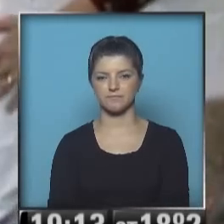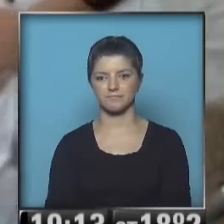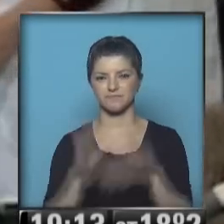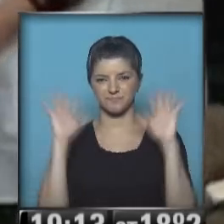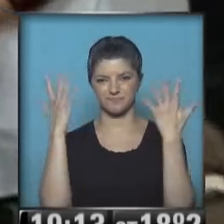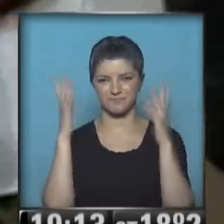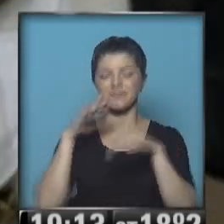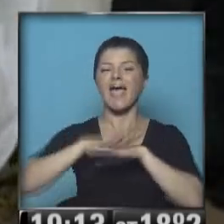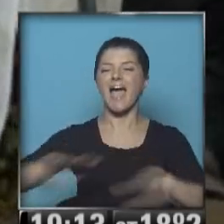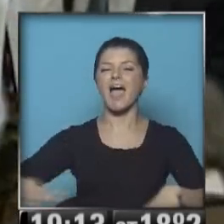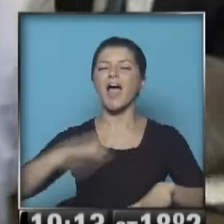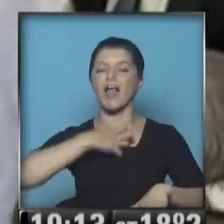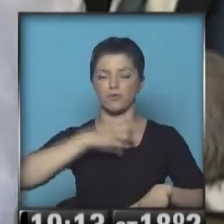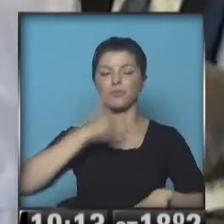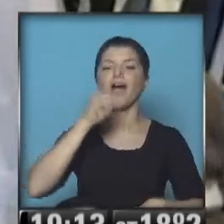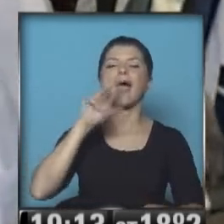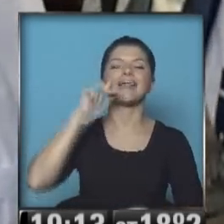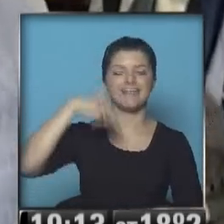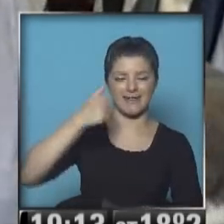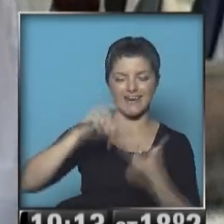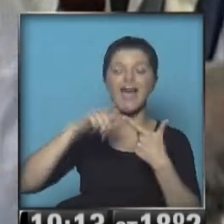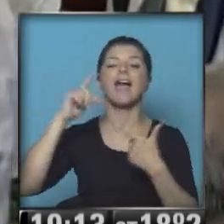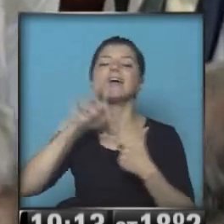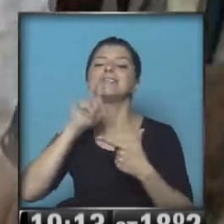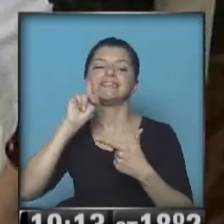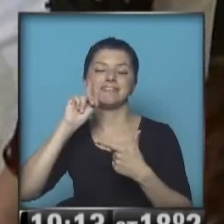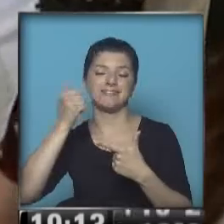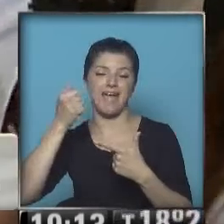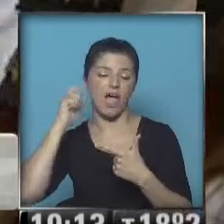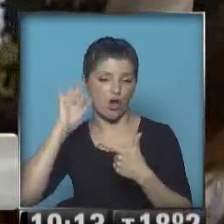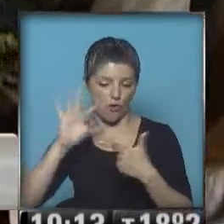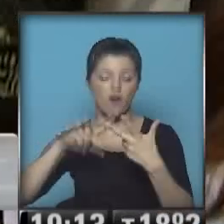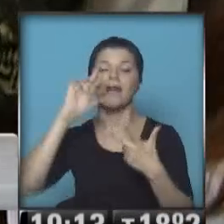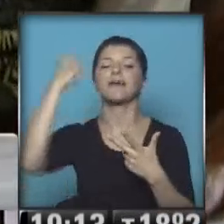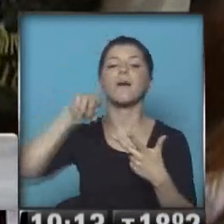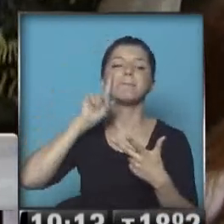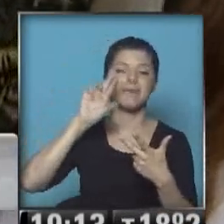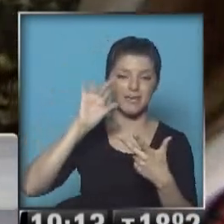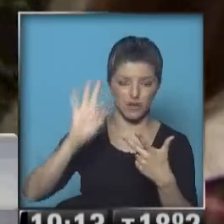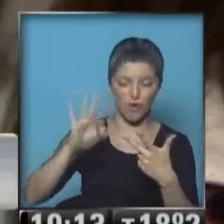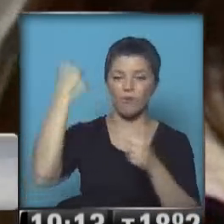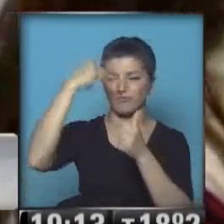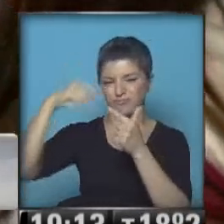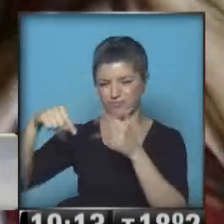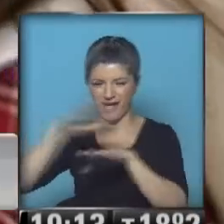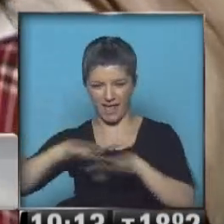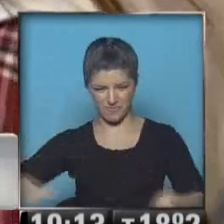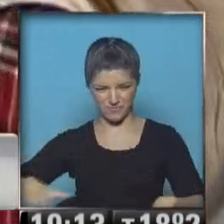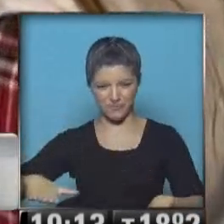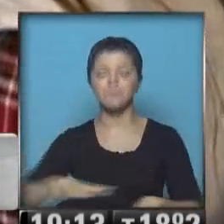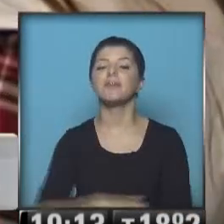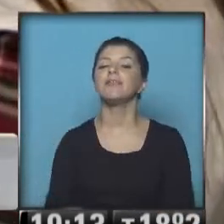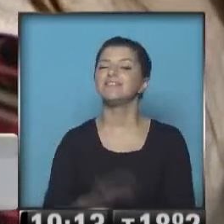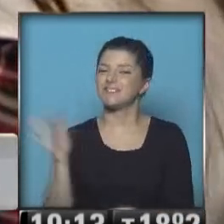Por alumnos, Ariana, Agustina, Lautaro, Tiago, Ramiro, con este entusiasmo que tienen